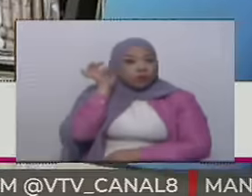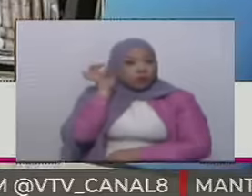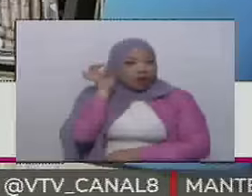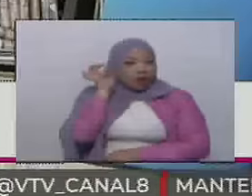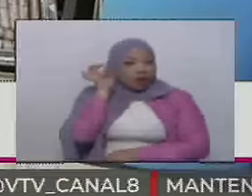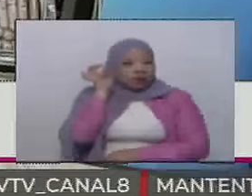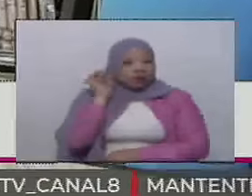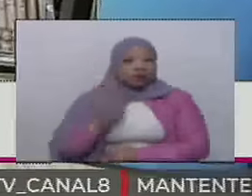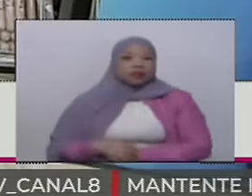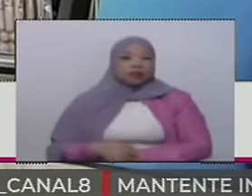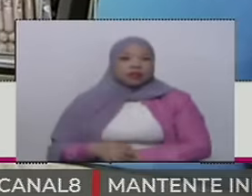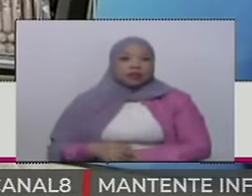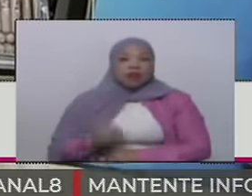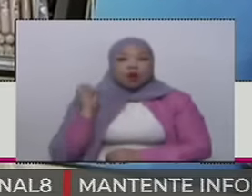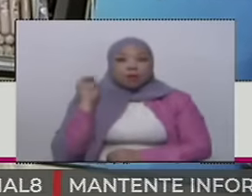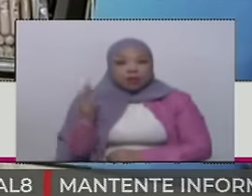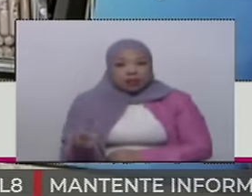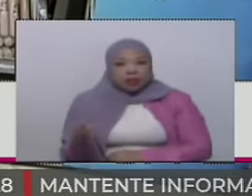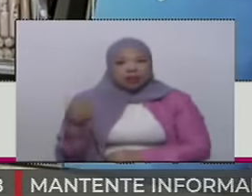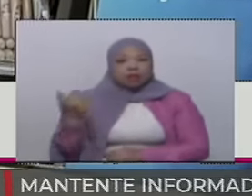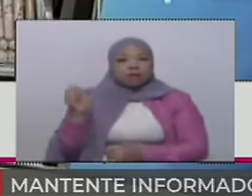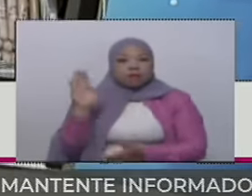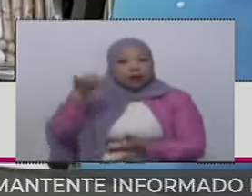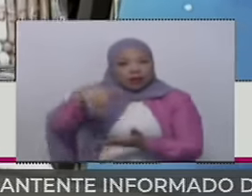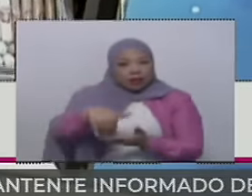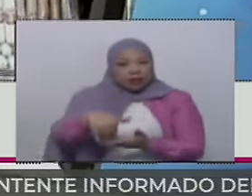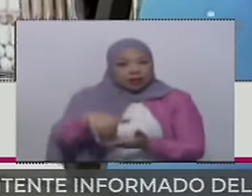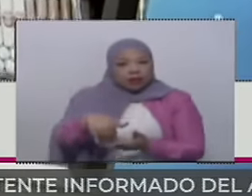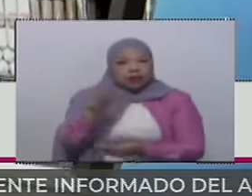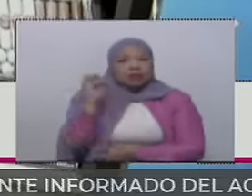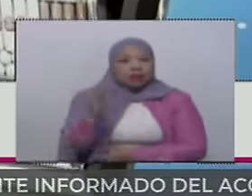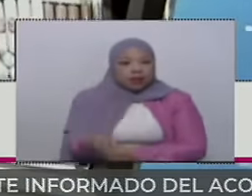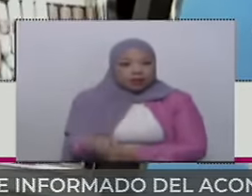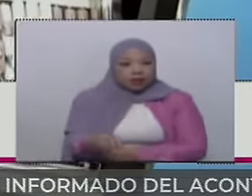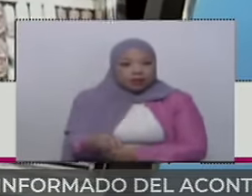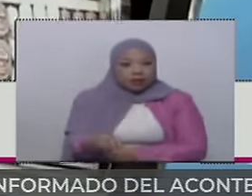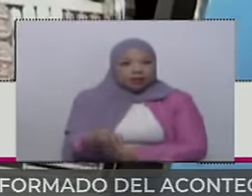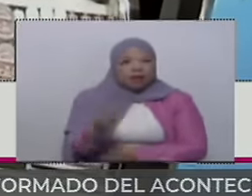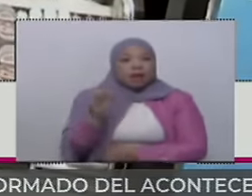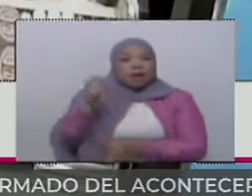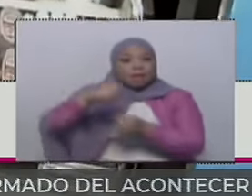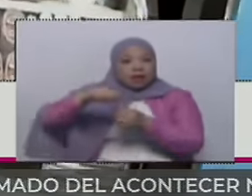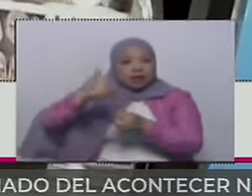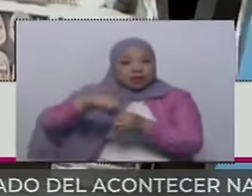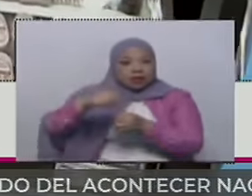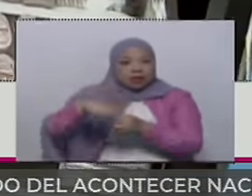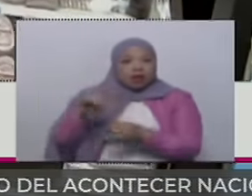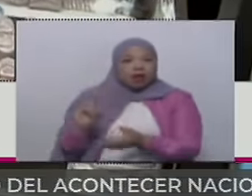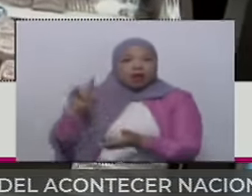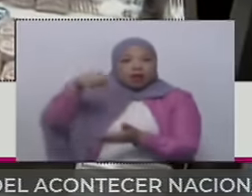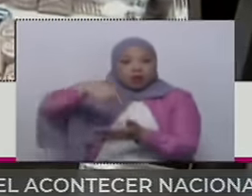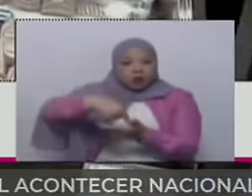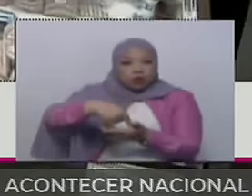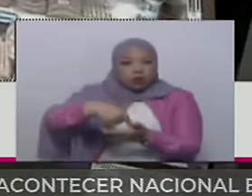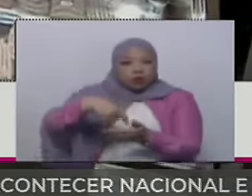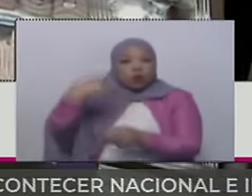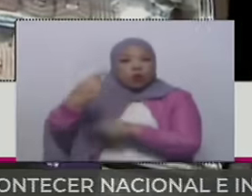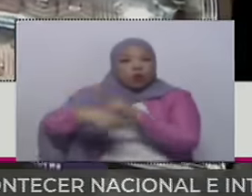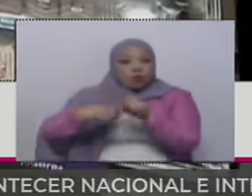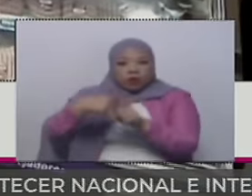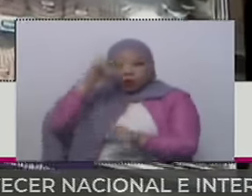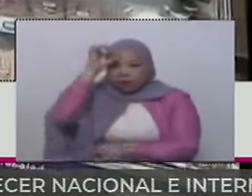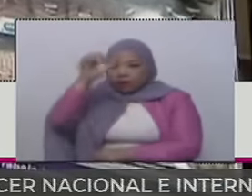tenemos gente de La Dolorita, de Maracay, de Petare, de Maracaibo, Carabobo, de Puerto